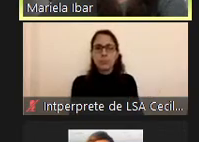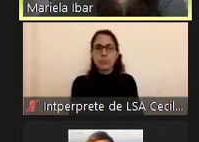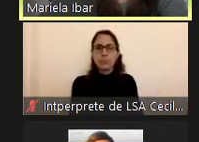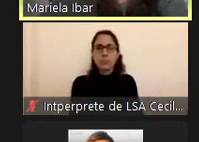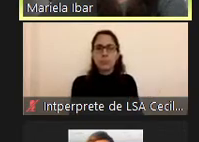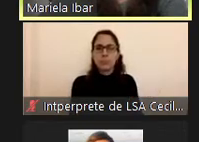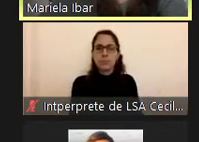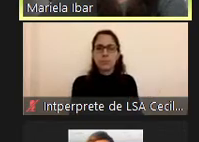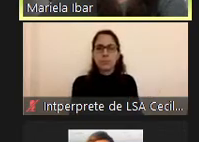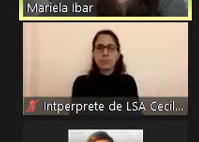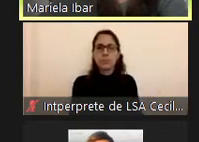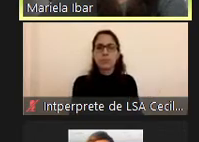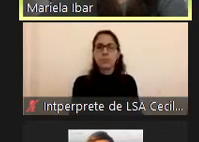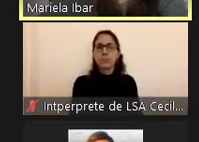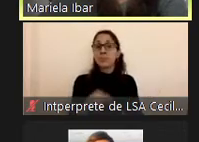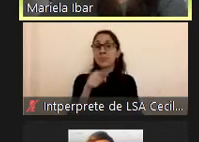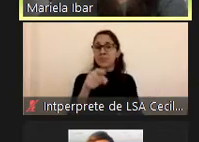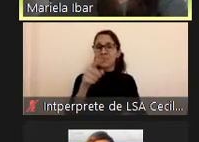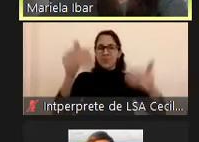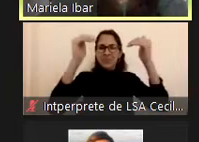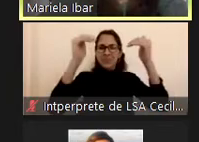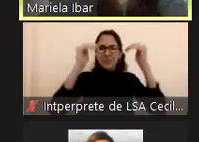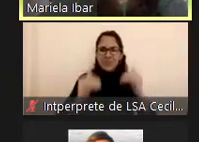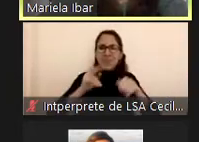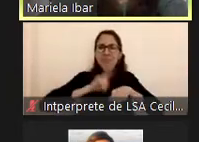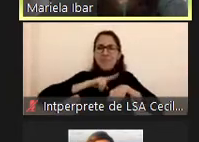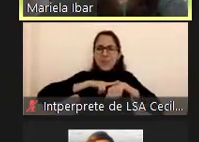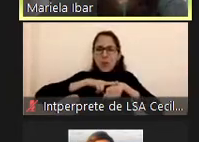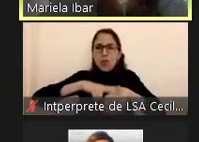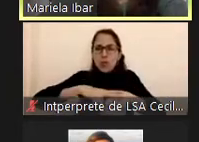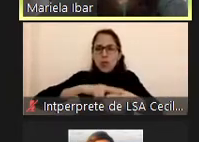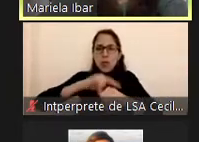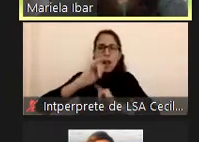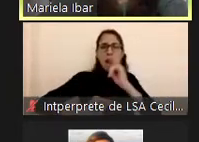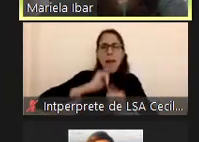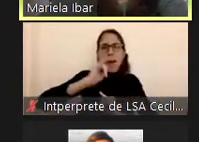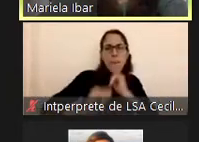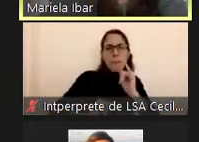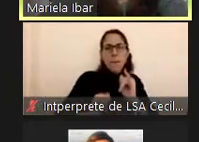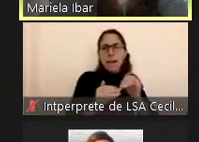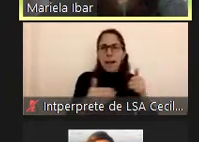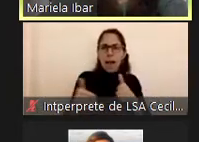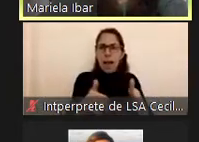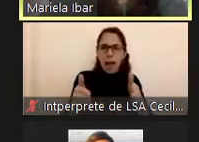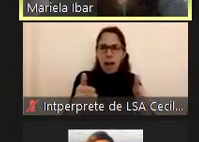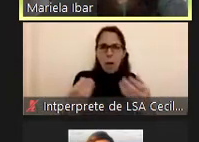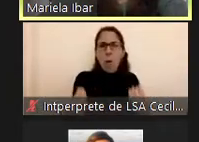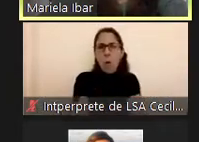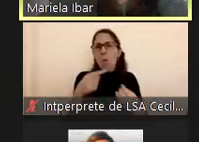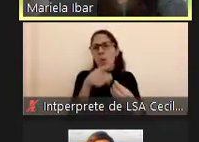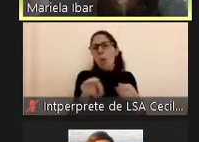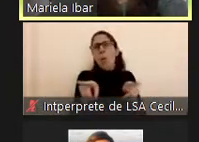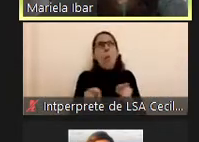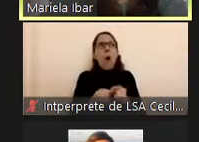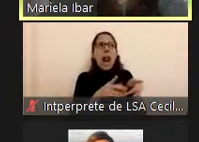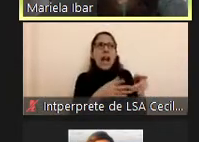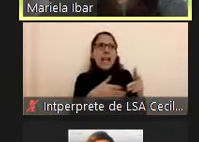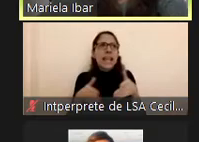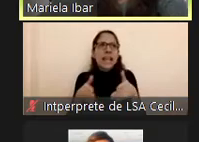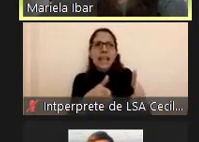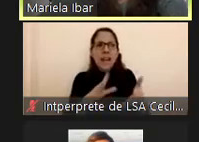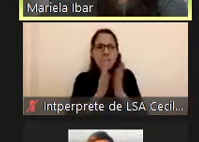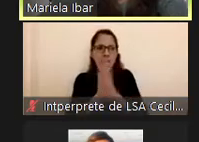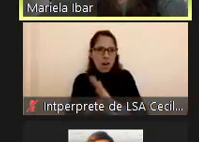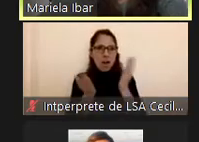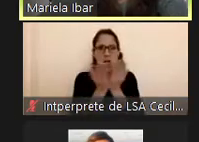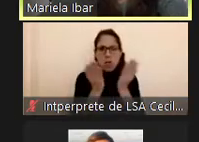Bien. Y acá tienen un tutorial de cómo se tendrían que manejar para que, bueno, una guía de estudio, digamos, de manejo de